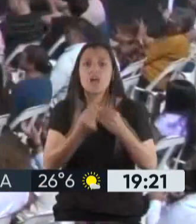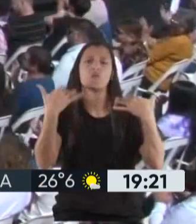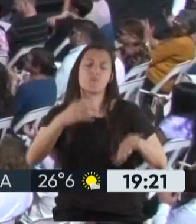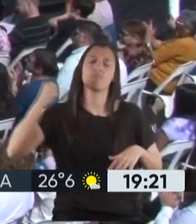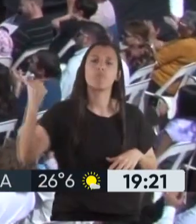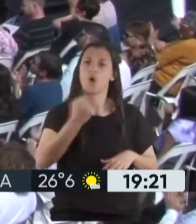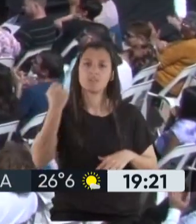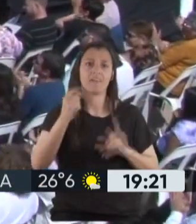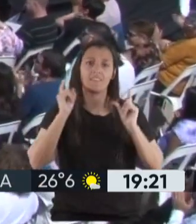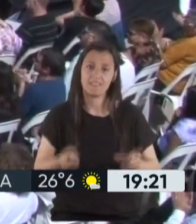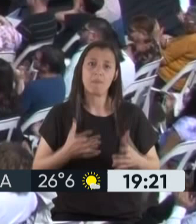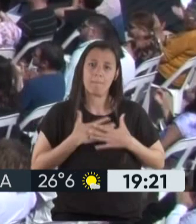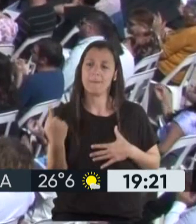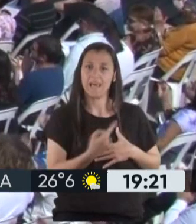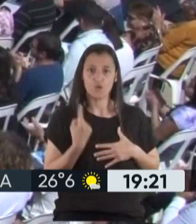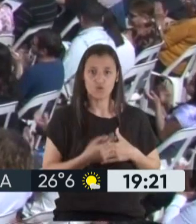importante para nosotros.